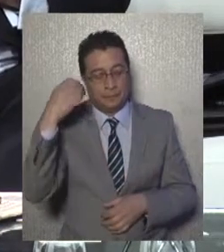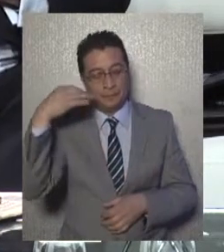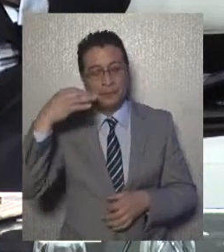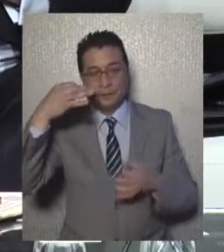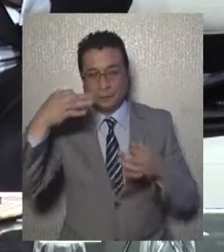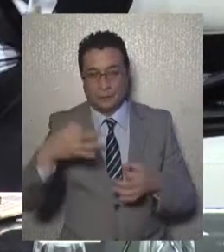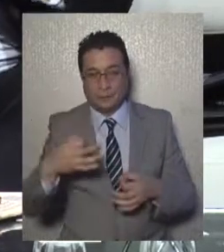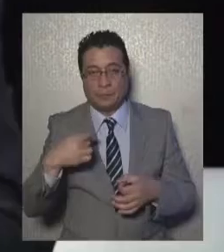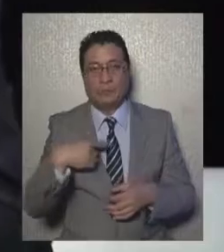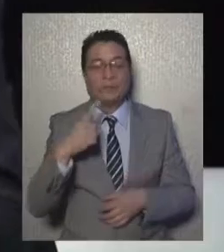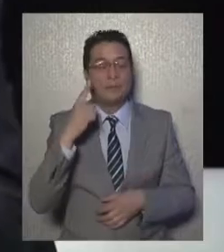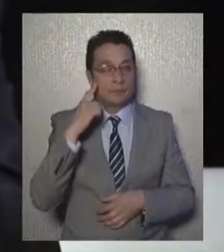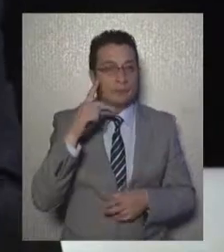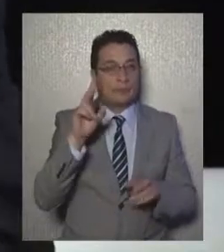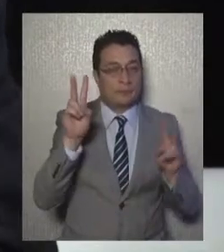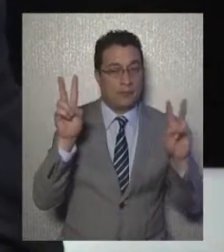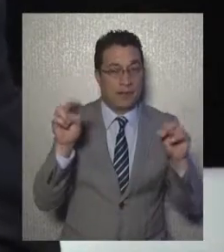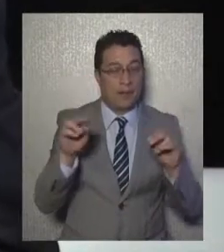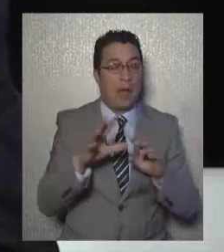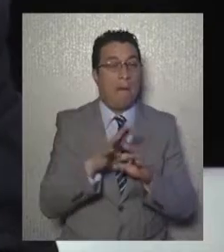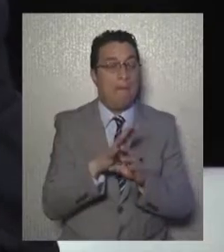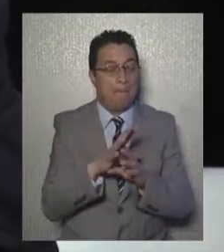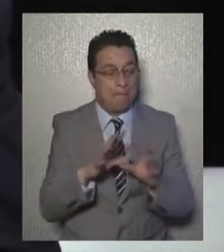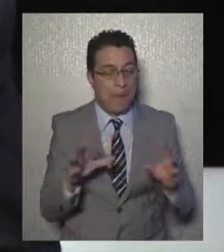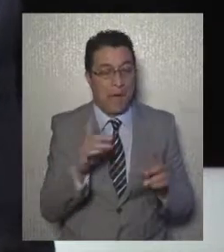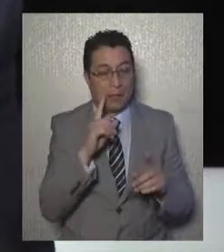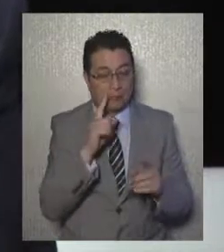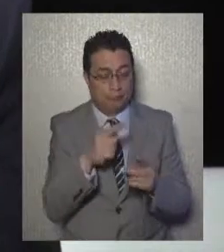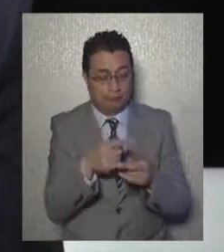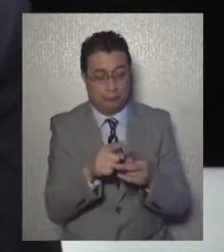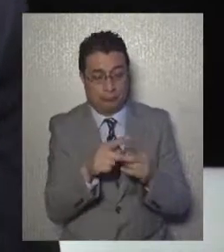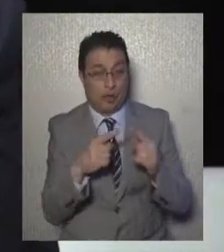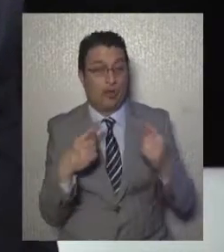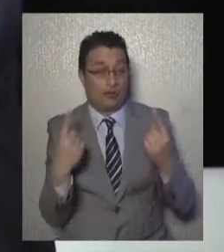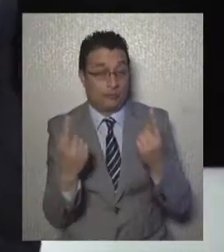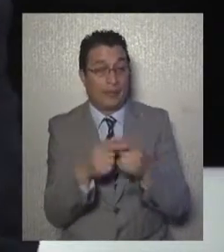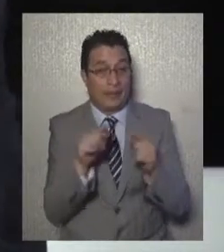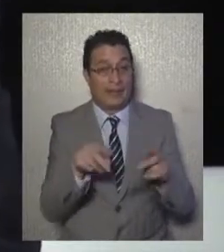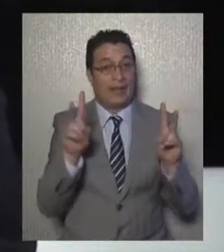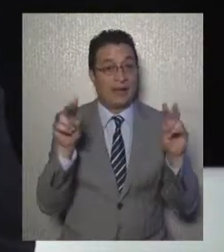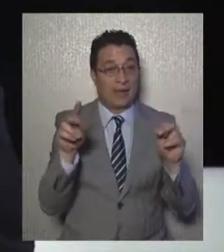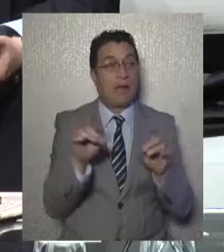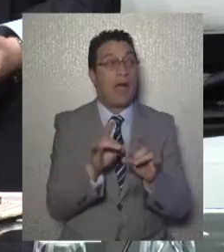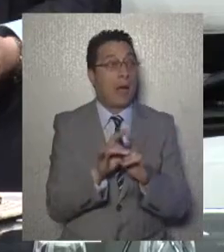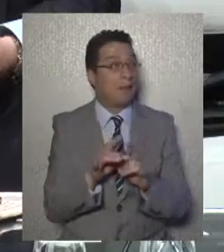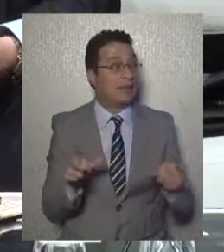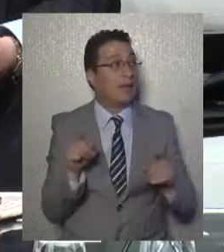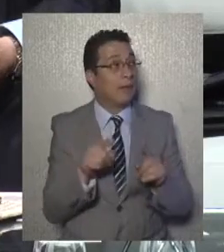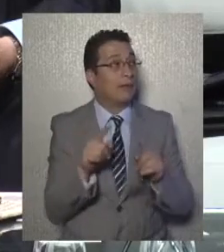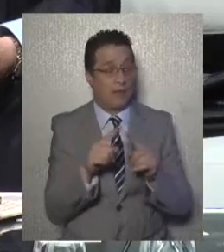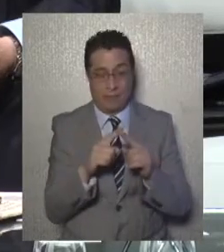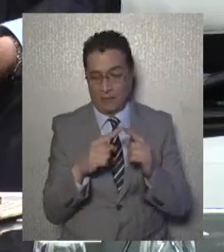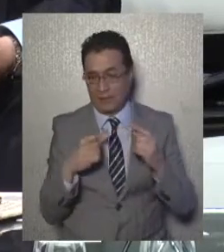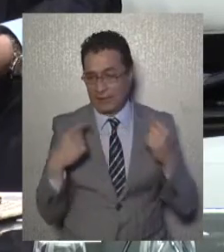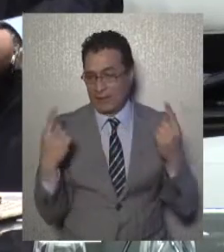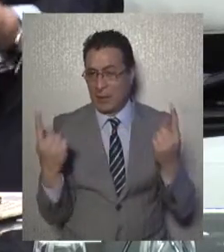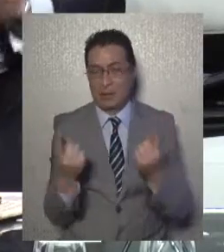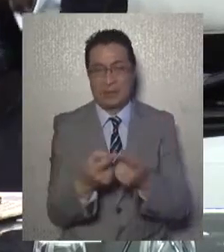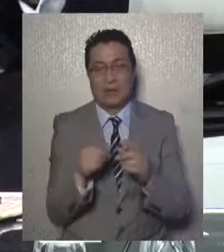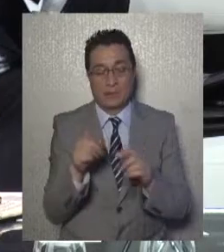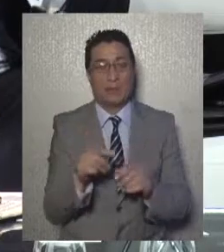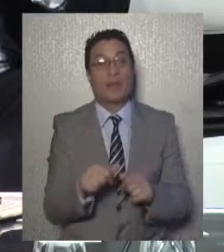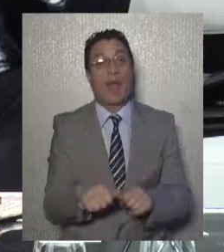que hay temas que son más transversales, este tema es un tema, yo diría, particularmente transversal. Es un tema